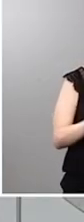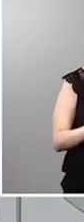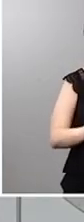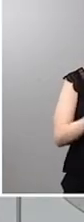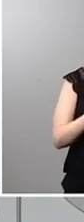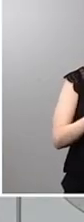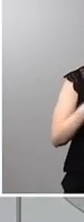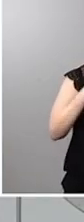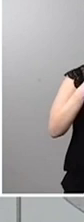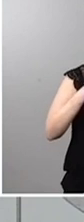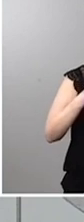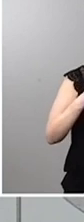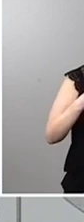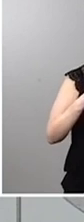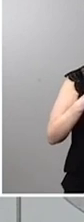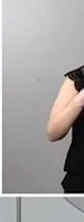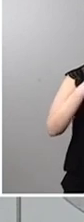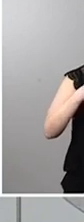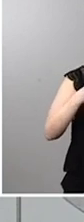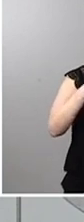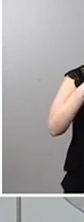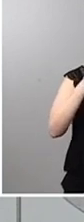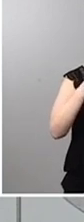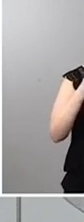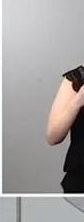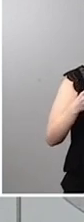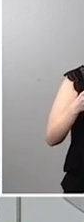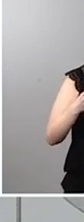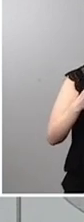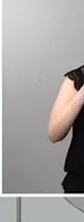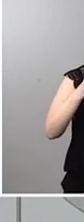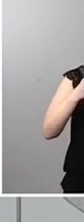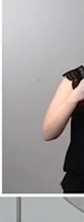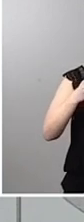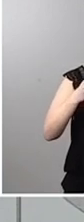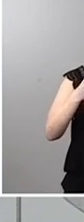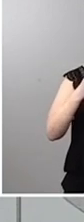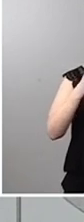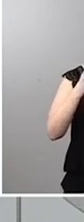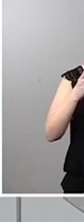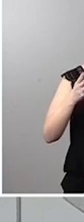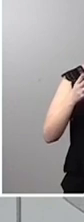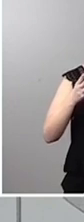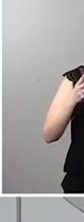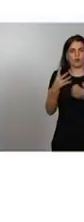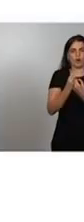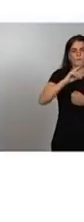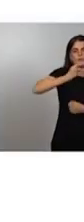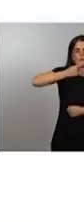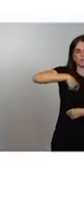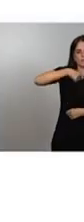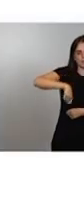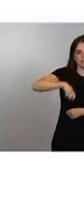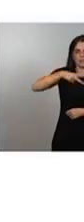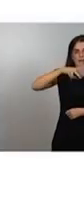etc. Están los partidos nacionalistas que están virando, están adoptando un modelo diferente. Ellos